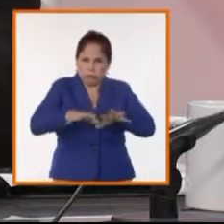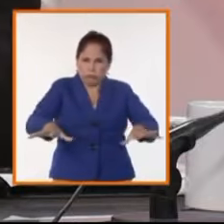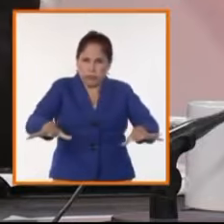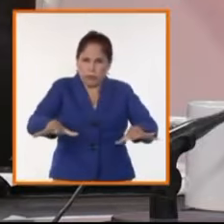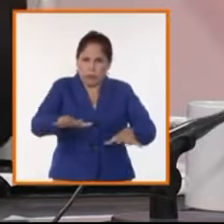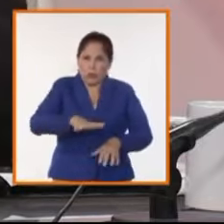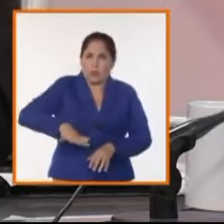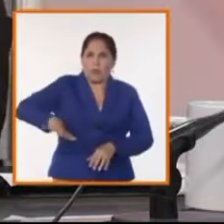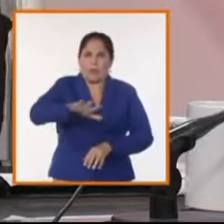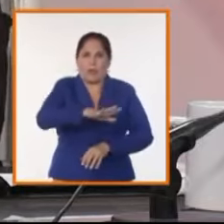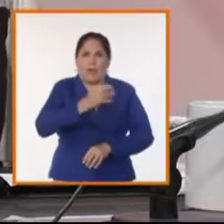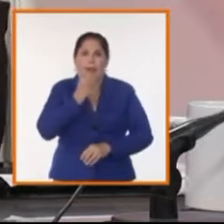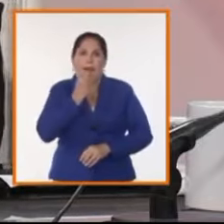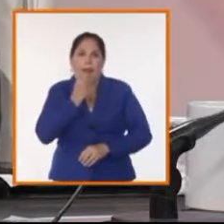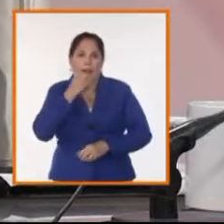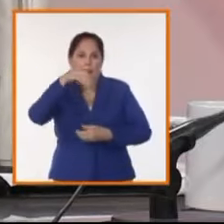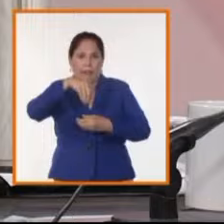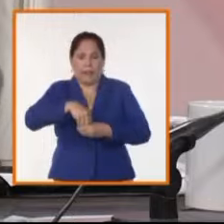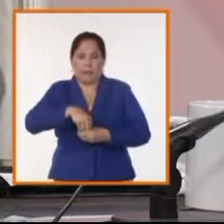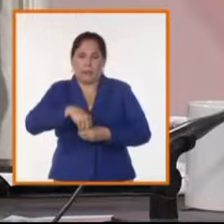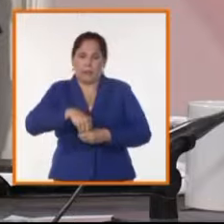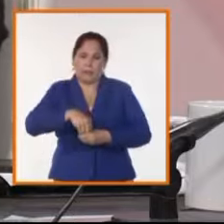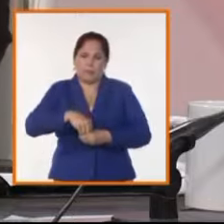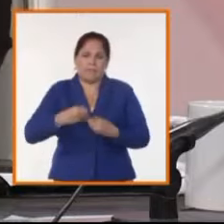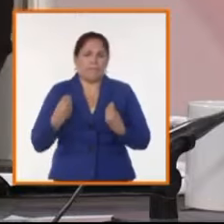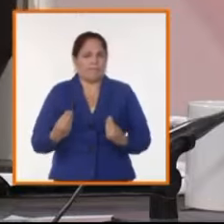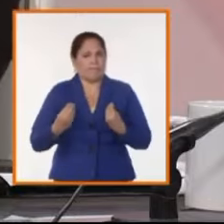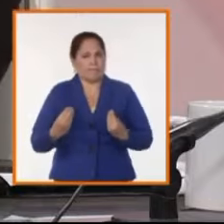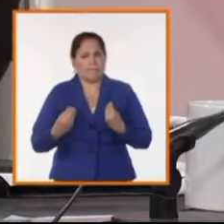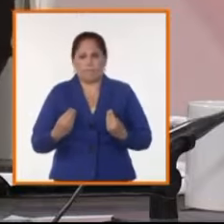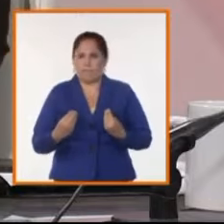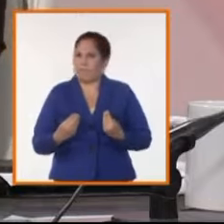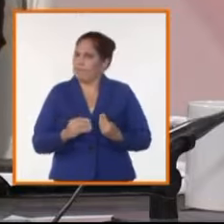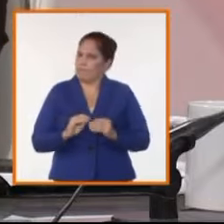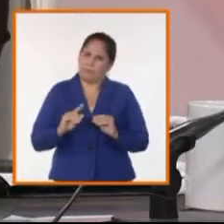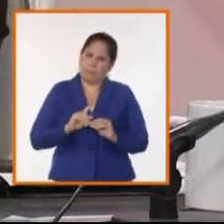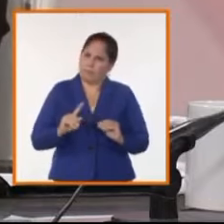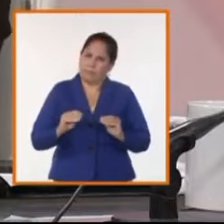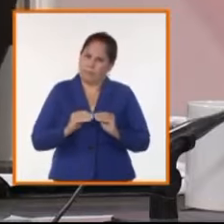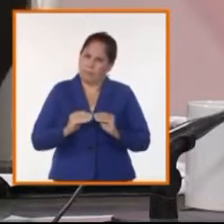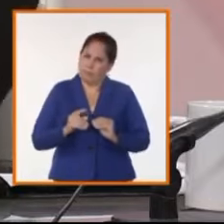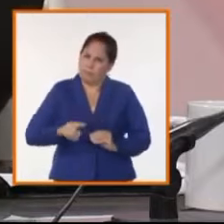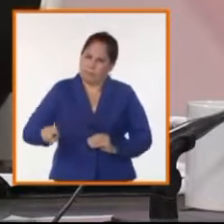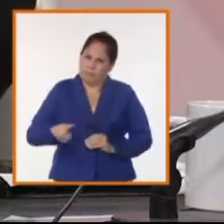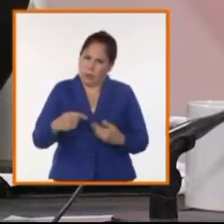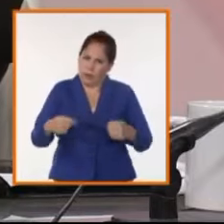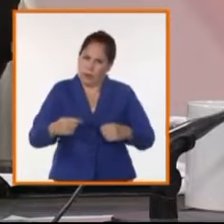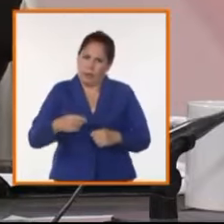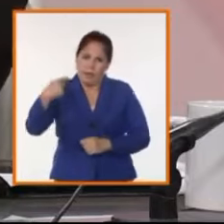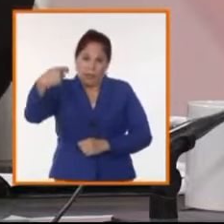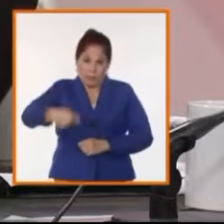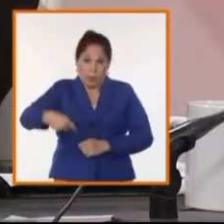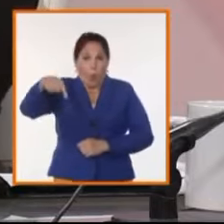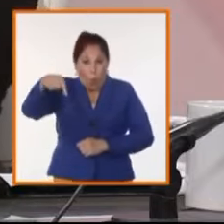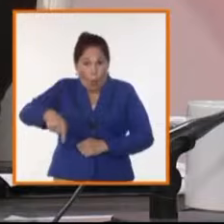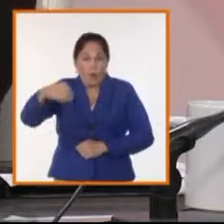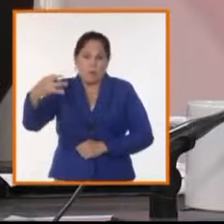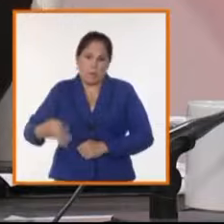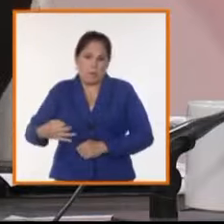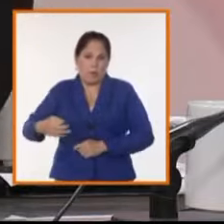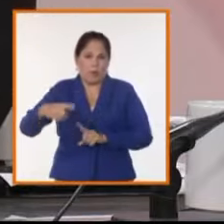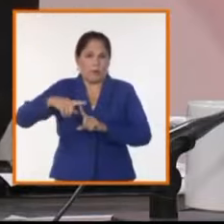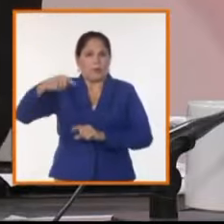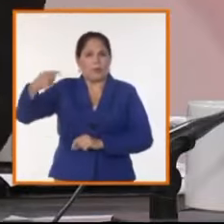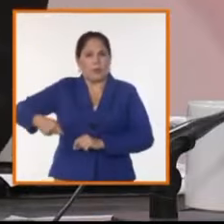de la sociedad israelí y es parte de este de este eh pamos escenario en el que se da la decisión de hoy de la Corte Penal Internacional